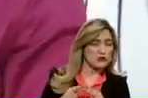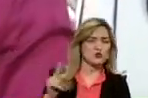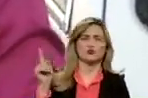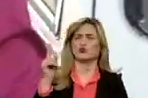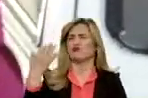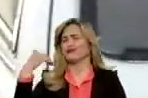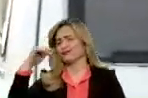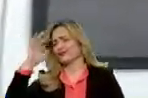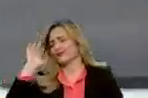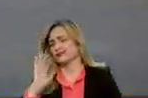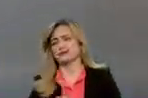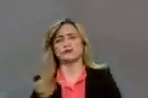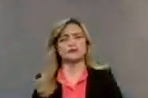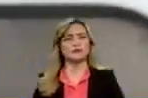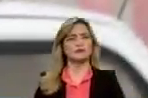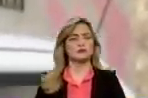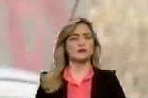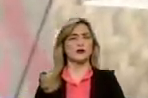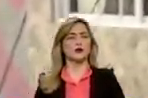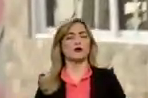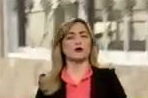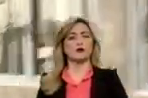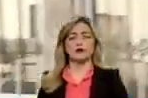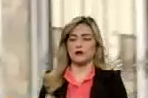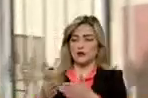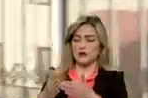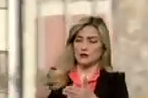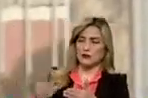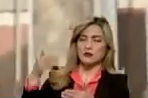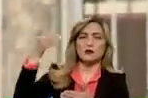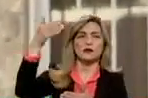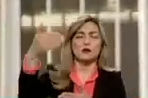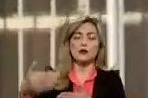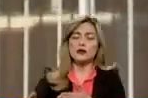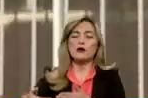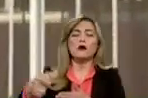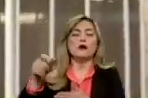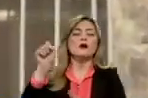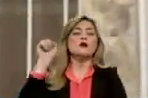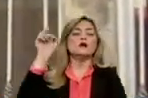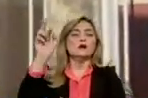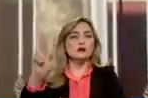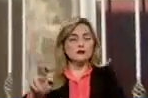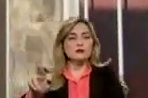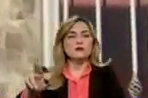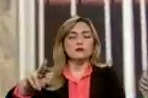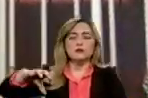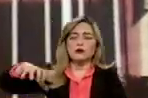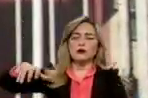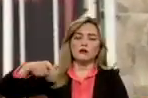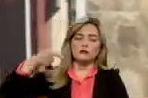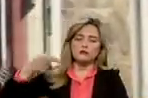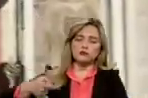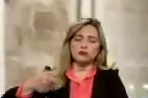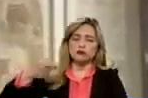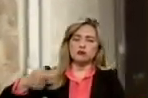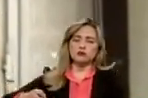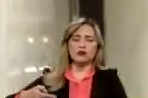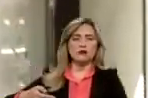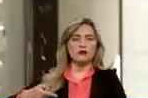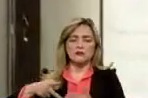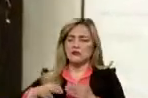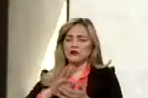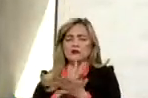hay sectores, por ejemplo, de la esquina para ese lado de allá, para el sur, tienen agua todos los días, nunca les